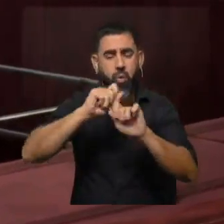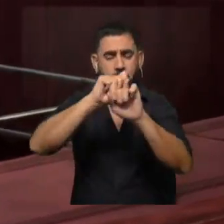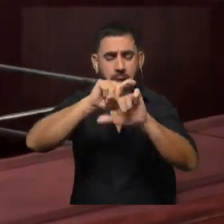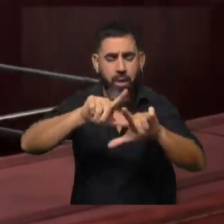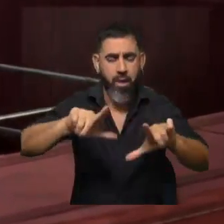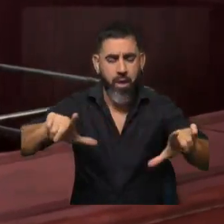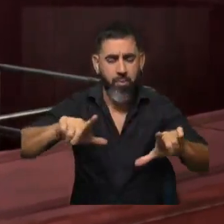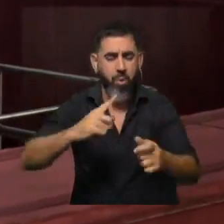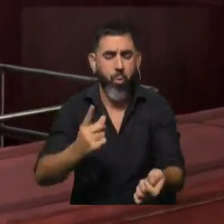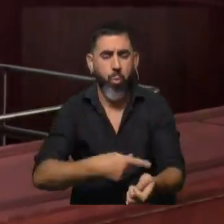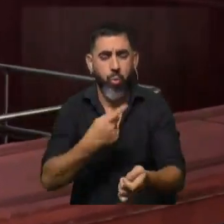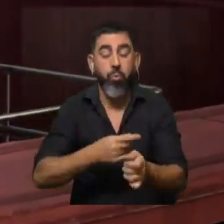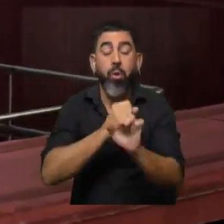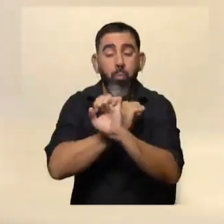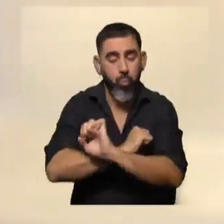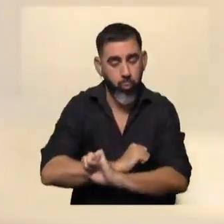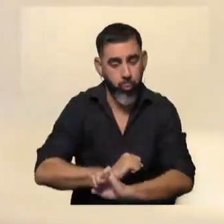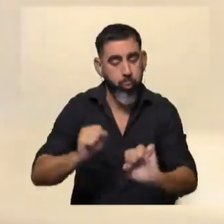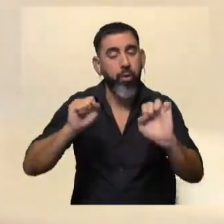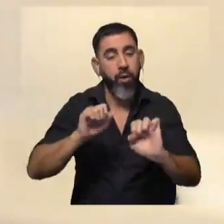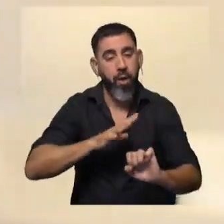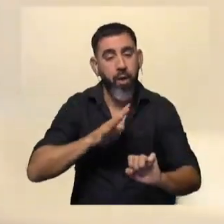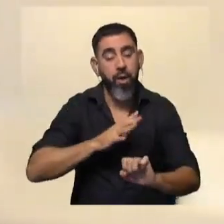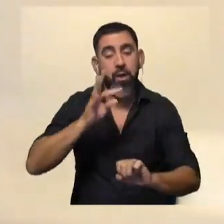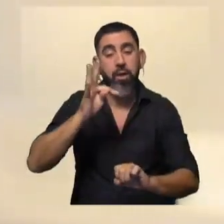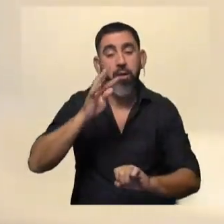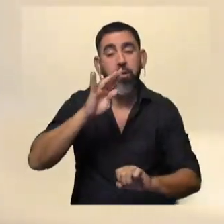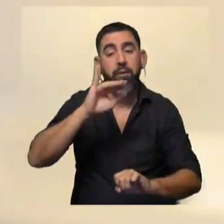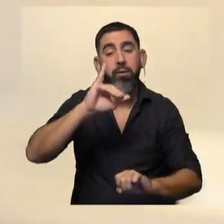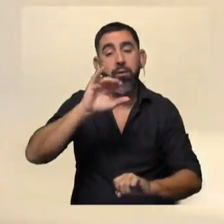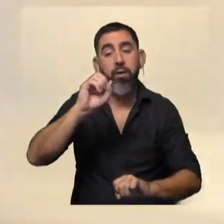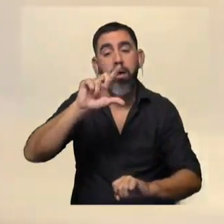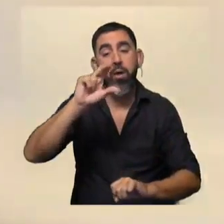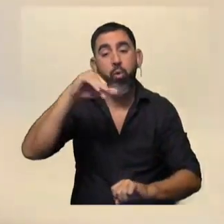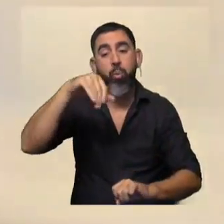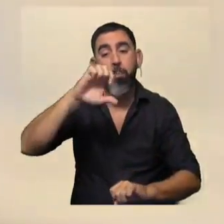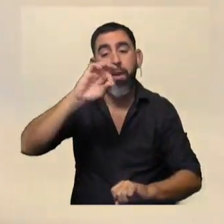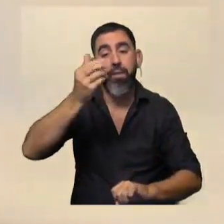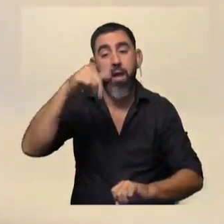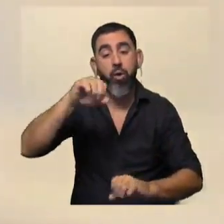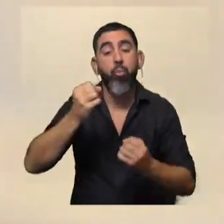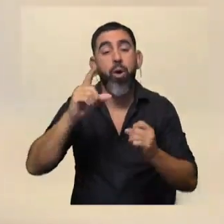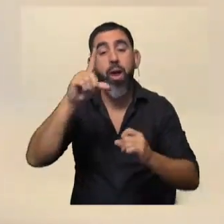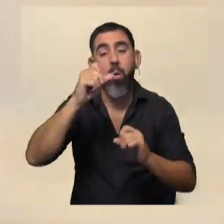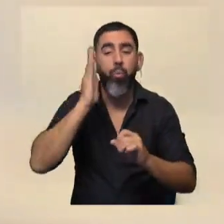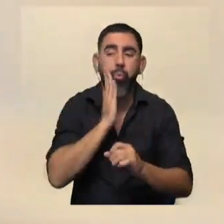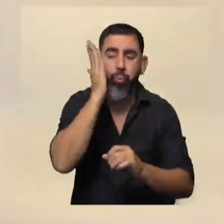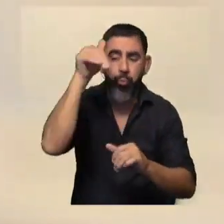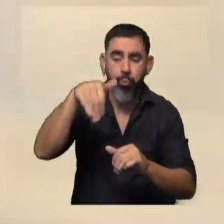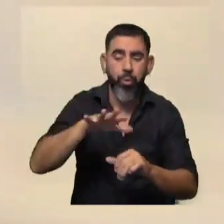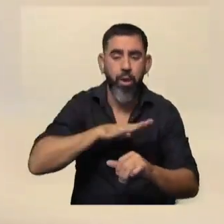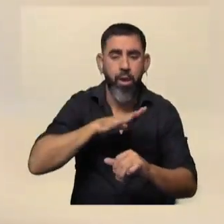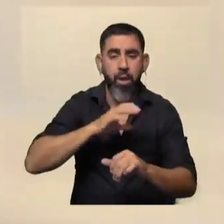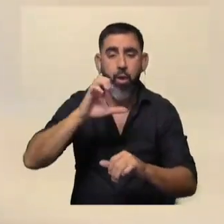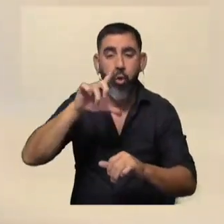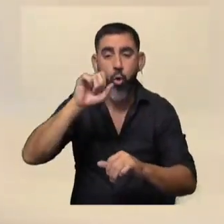con regularidad, pueden facilitar la generación de trialometanos, ya que el agua estacionada en estos recipientes cuenta con más tiempo para que el